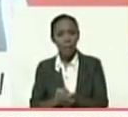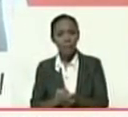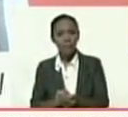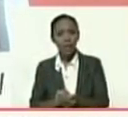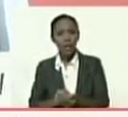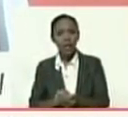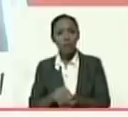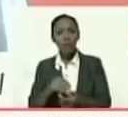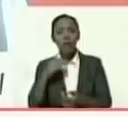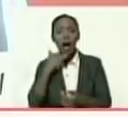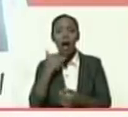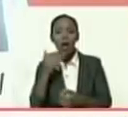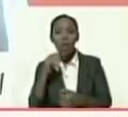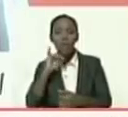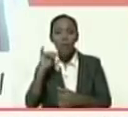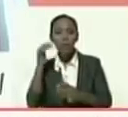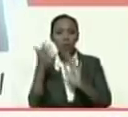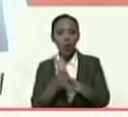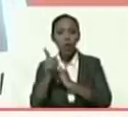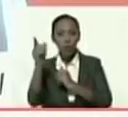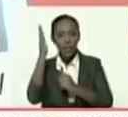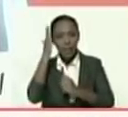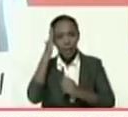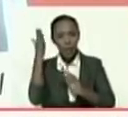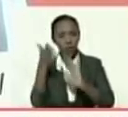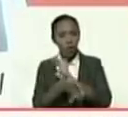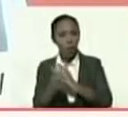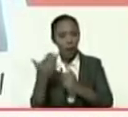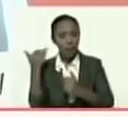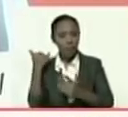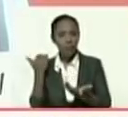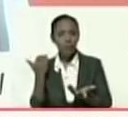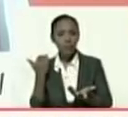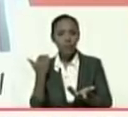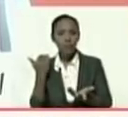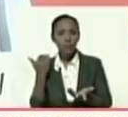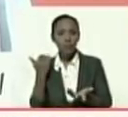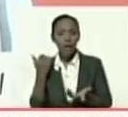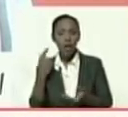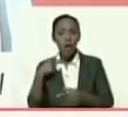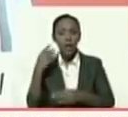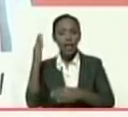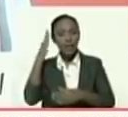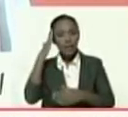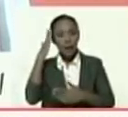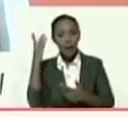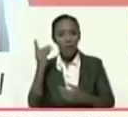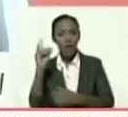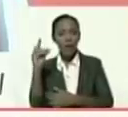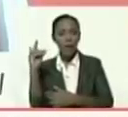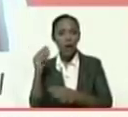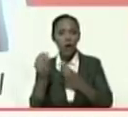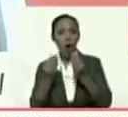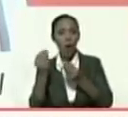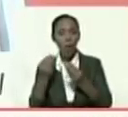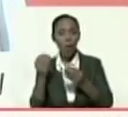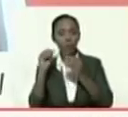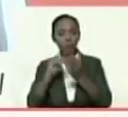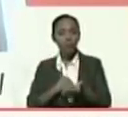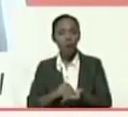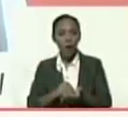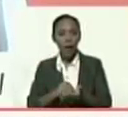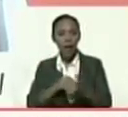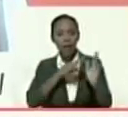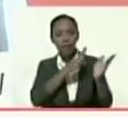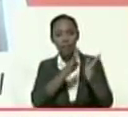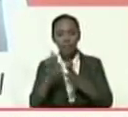alguna información que ustedes puedan manejar? Con lo que está ocurriendo también en Bolivia, ¿cómo queda el tablero internacional? ¿Cómo parar ese